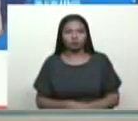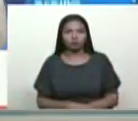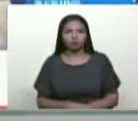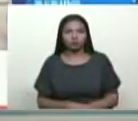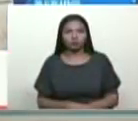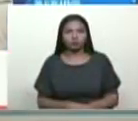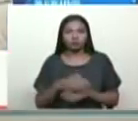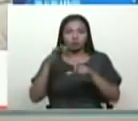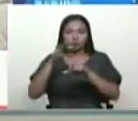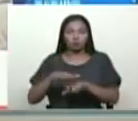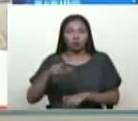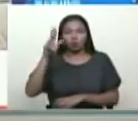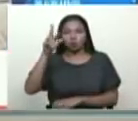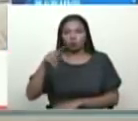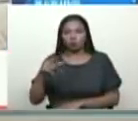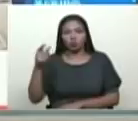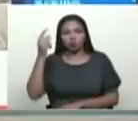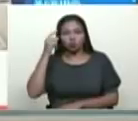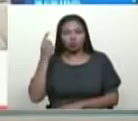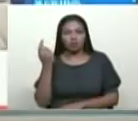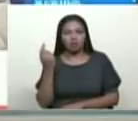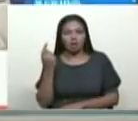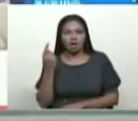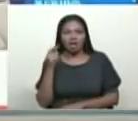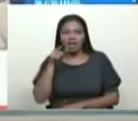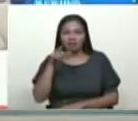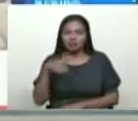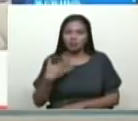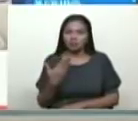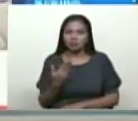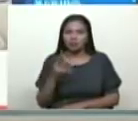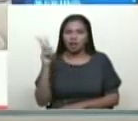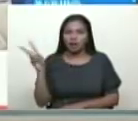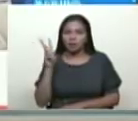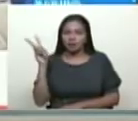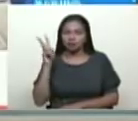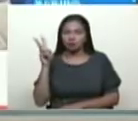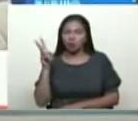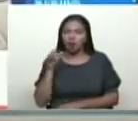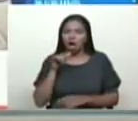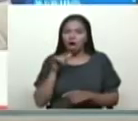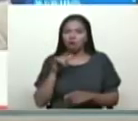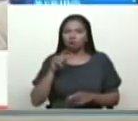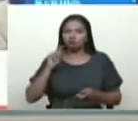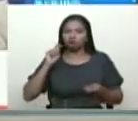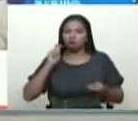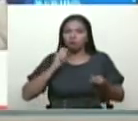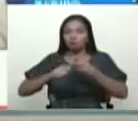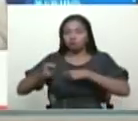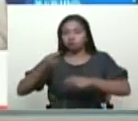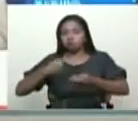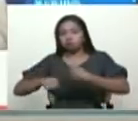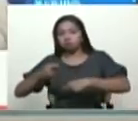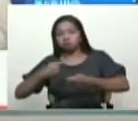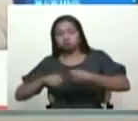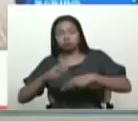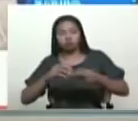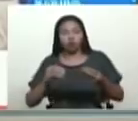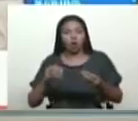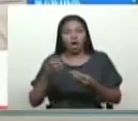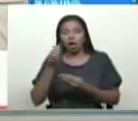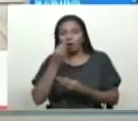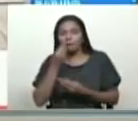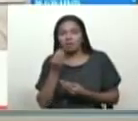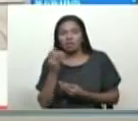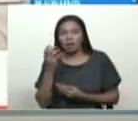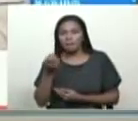Arremete todos los días contra la posibilidad que Venezuela pueda importar lo que necesita en alimentos, en medicina,